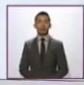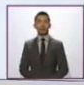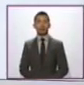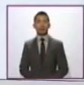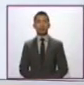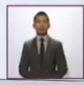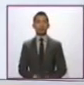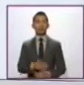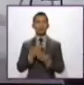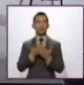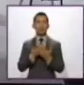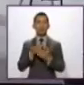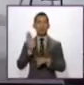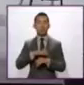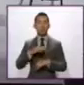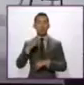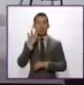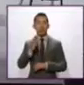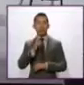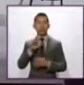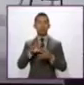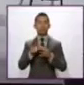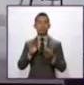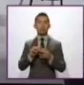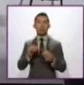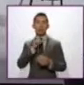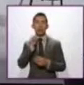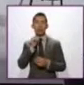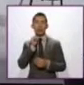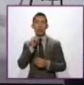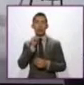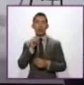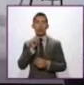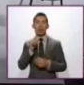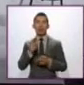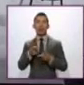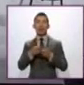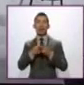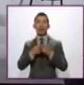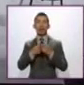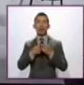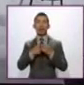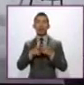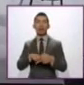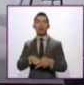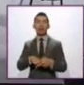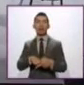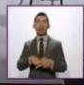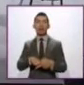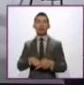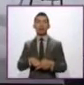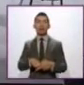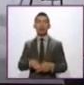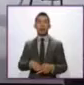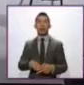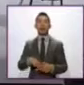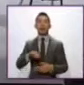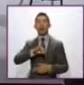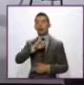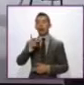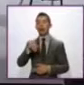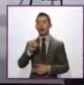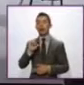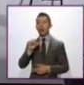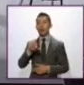Estamos a la espera de que alguien más solicite la voz. De no ser así, empezaremos entonces con este segmento. Gracias, Juan Carlos Martínez. Gracias, Juan Carlos,